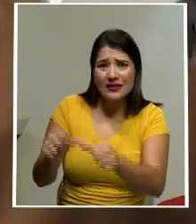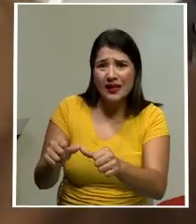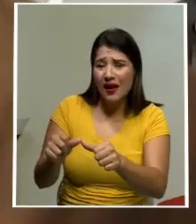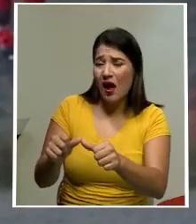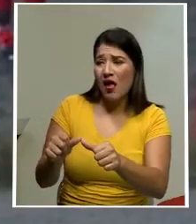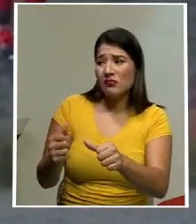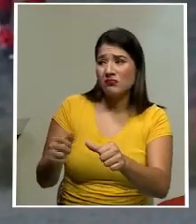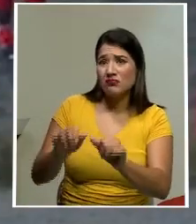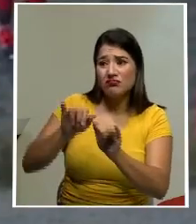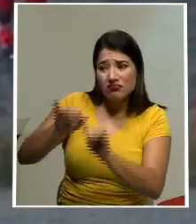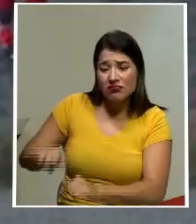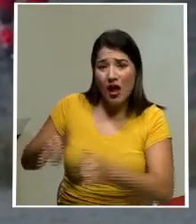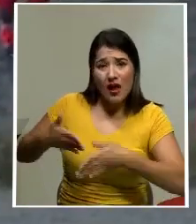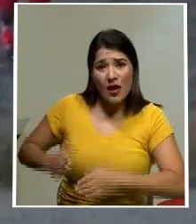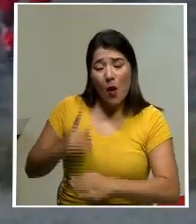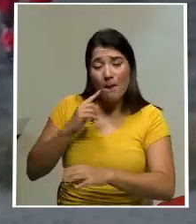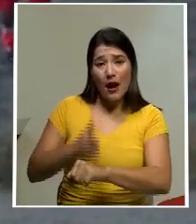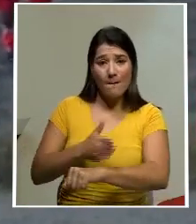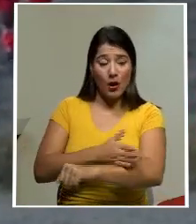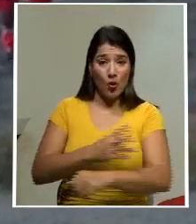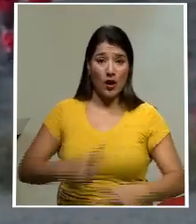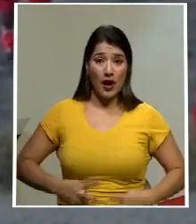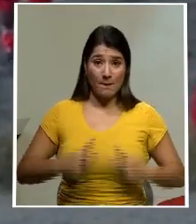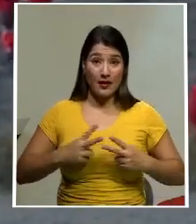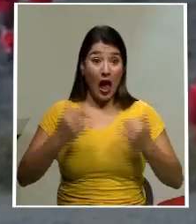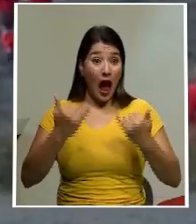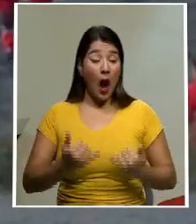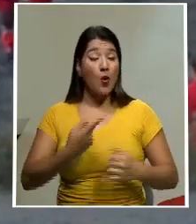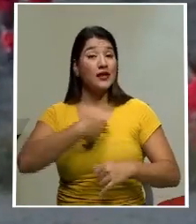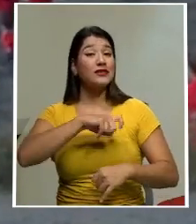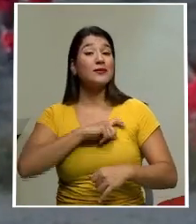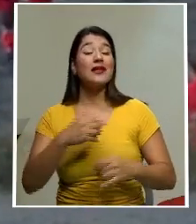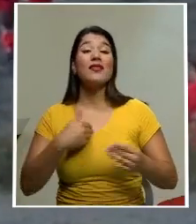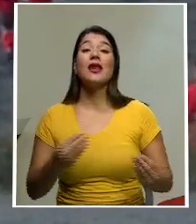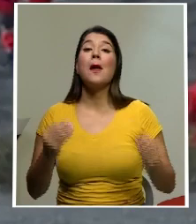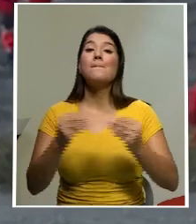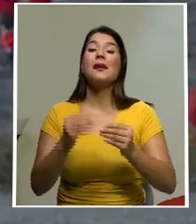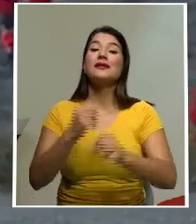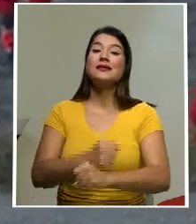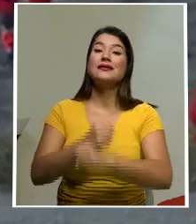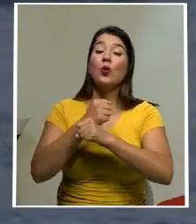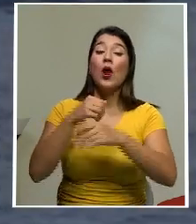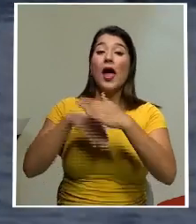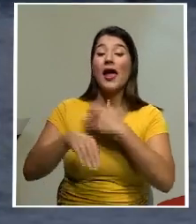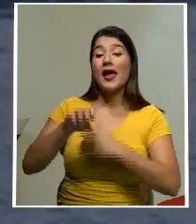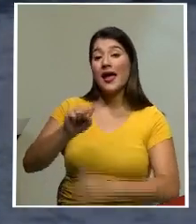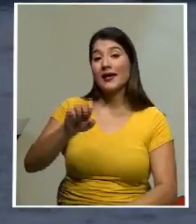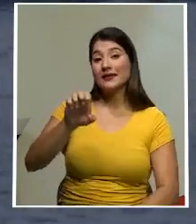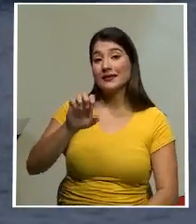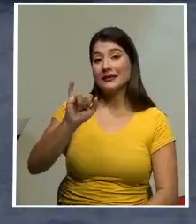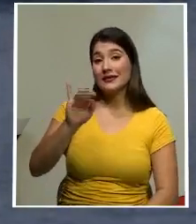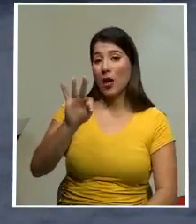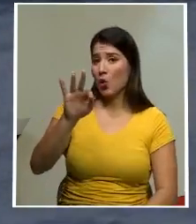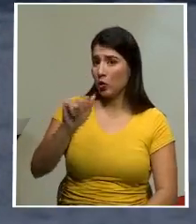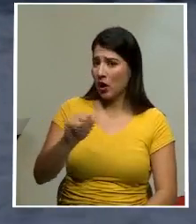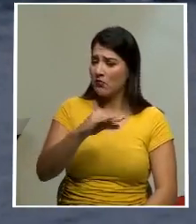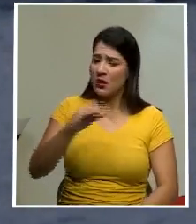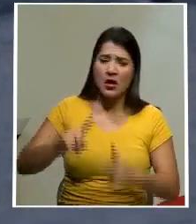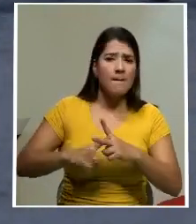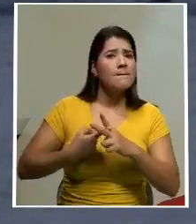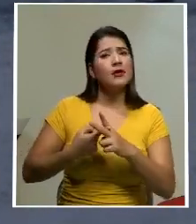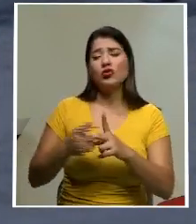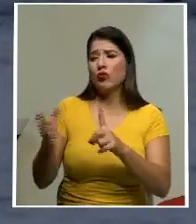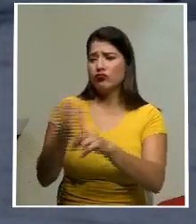su vida. España reforzó la seguridad en Ceuta y Melilla, el otro enclave en África, y aceleró la devolución de los